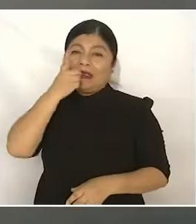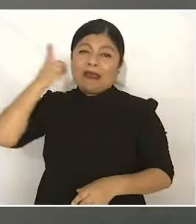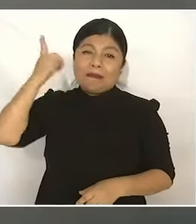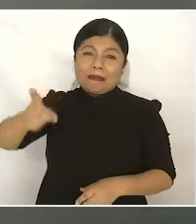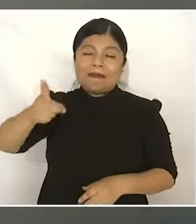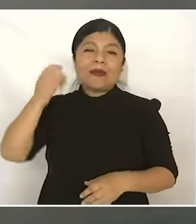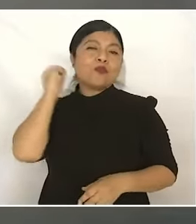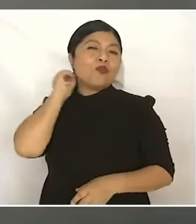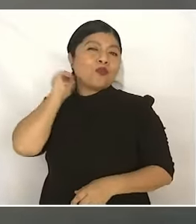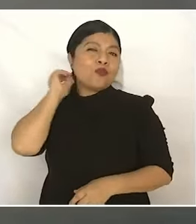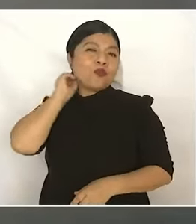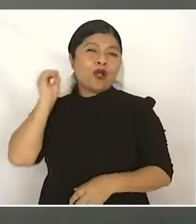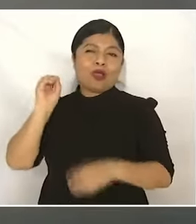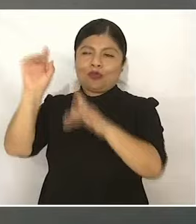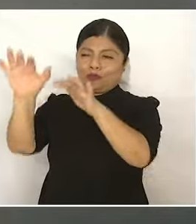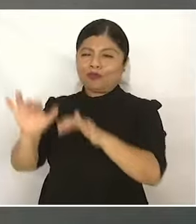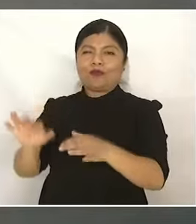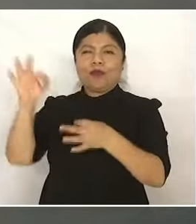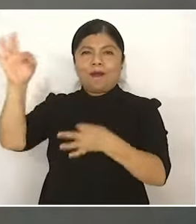quiere, y cuando el pueblo quiere,